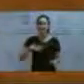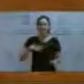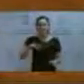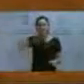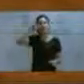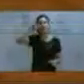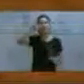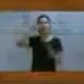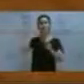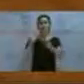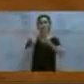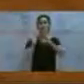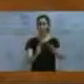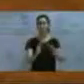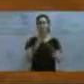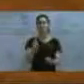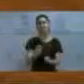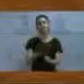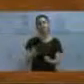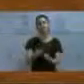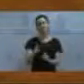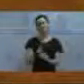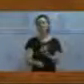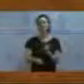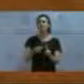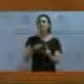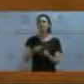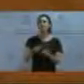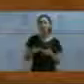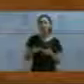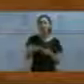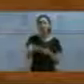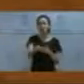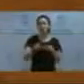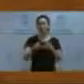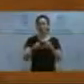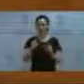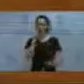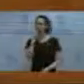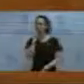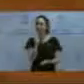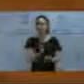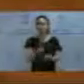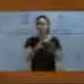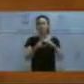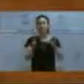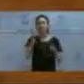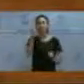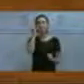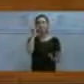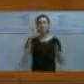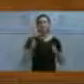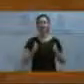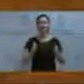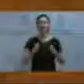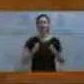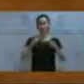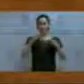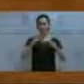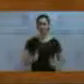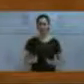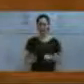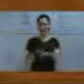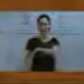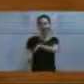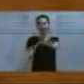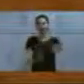arriesgar políticamente por el futuro de Asturias y de los asturianos, dejando a un lado lo que